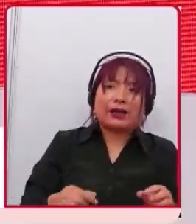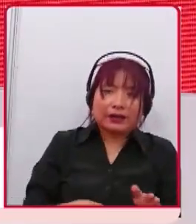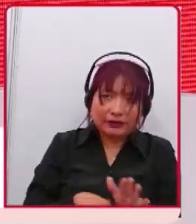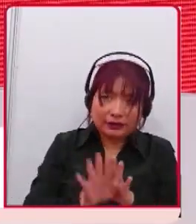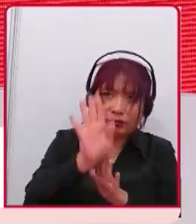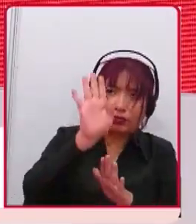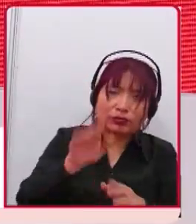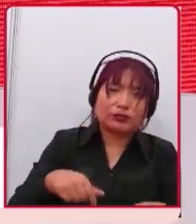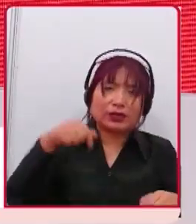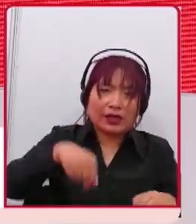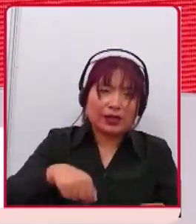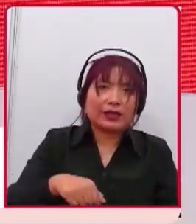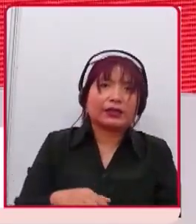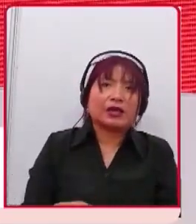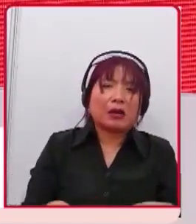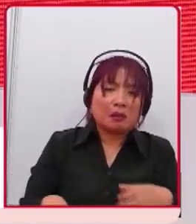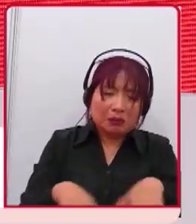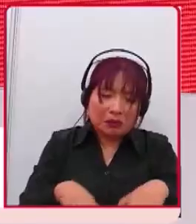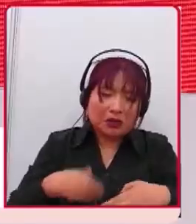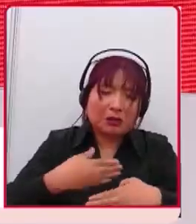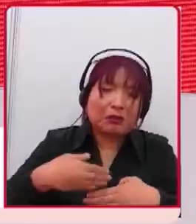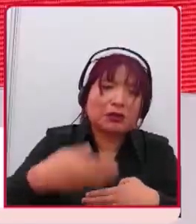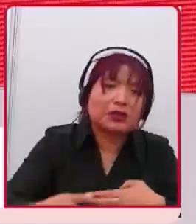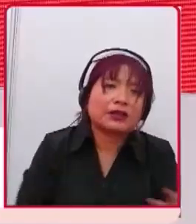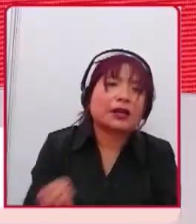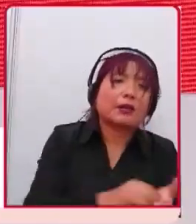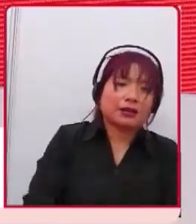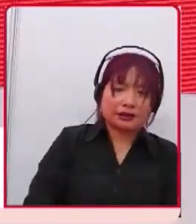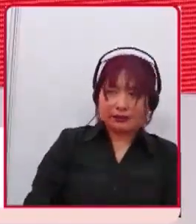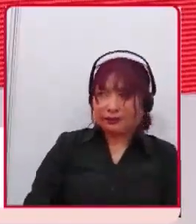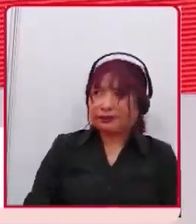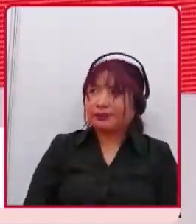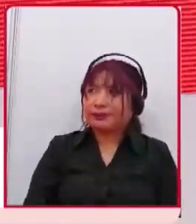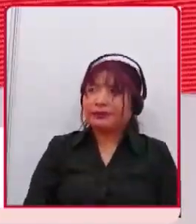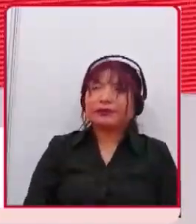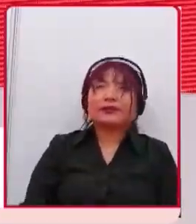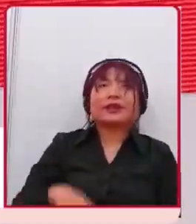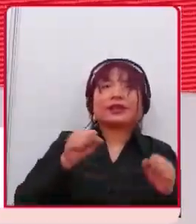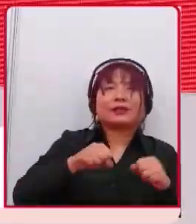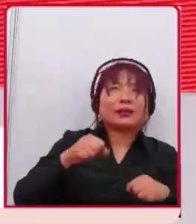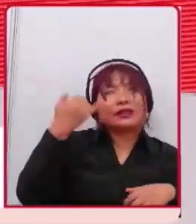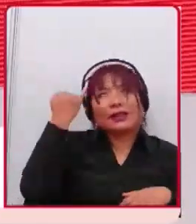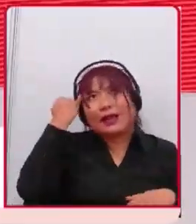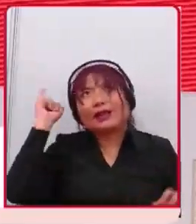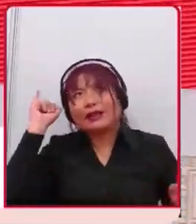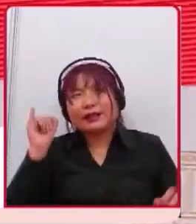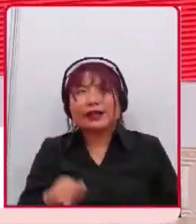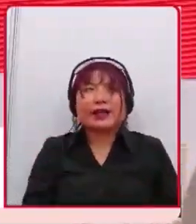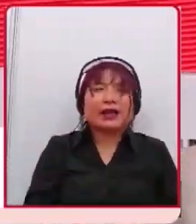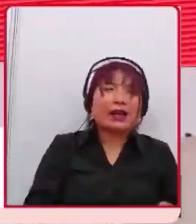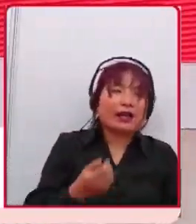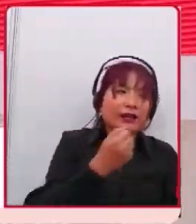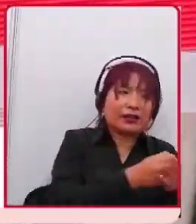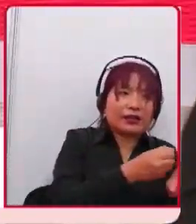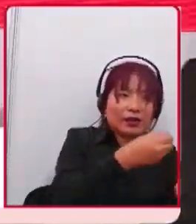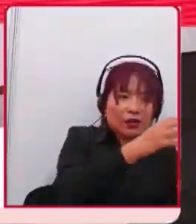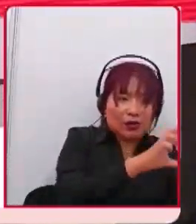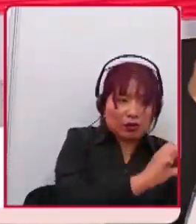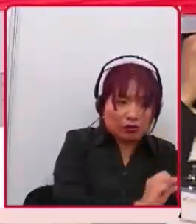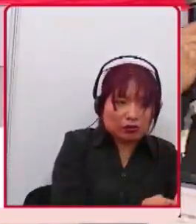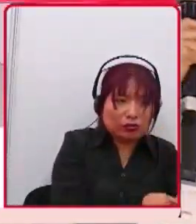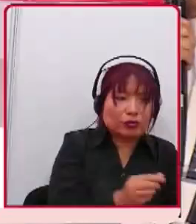podíamos procesar más. Pues, lógicamente el concepto de que bajas el porcentaje de sólidos, vas a poner más agua, va a